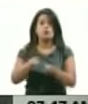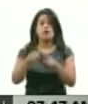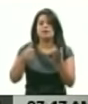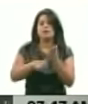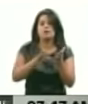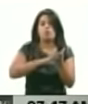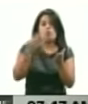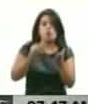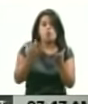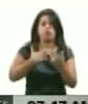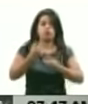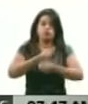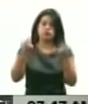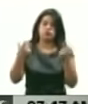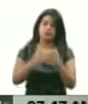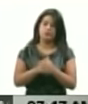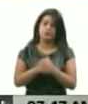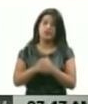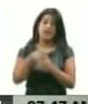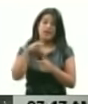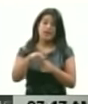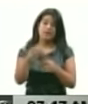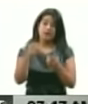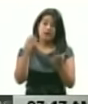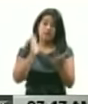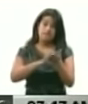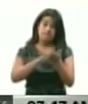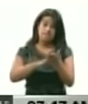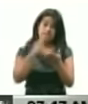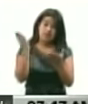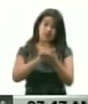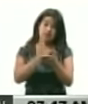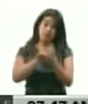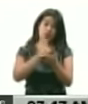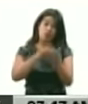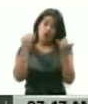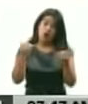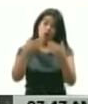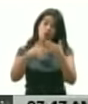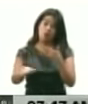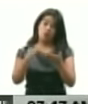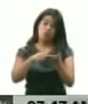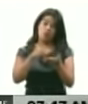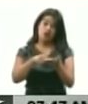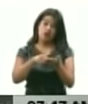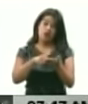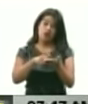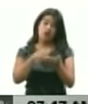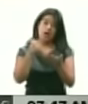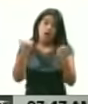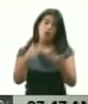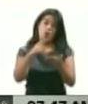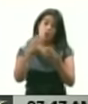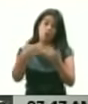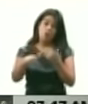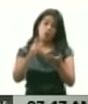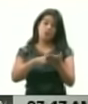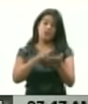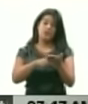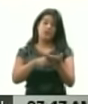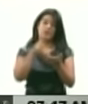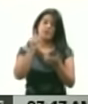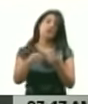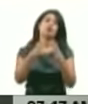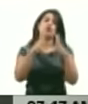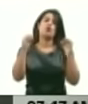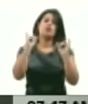a su publicación. Y esa publicación y esa cédula de identidad, ahora, por supuesto, todo está en